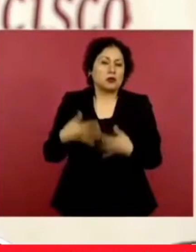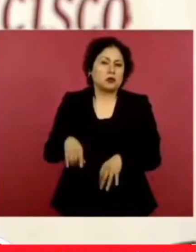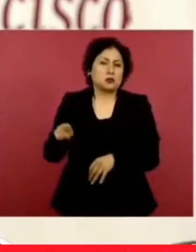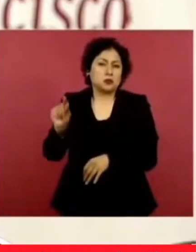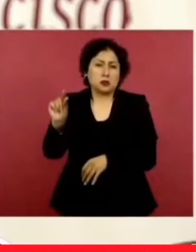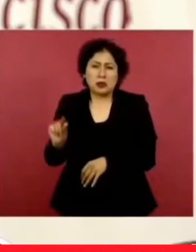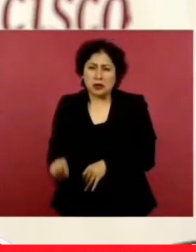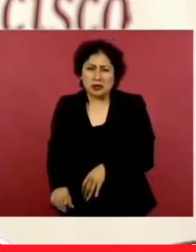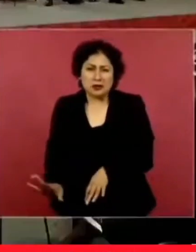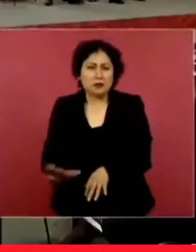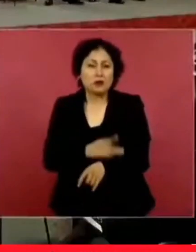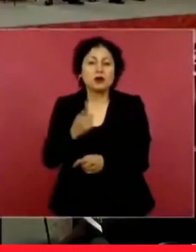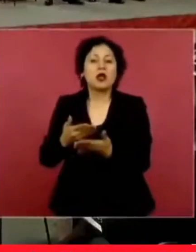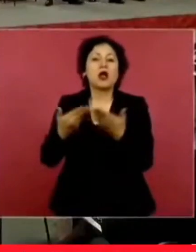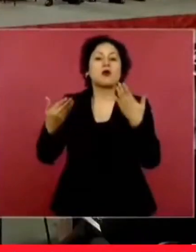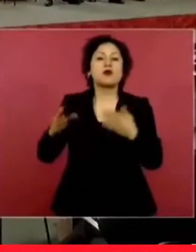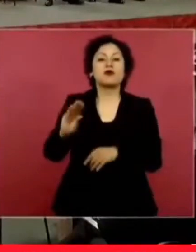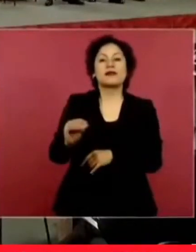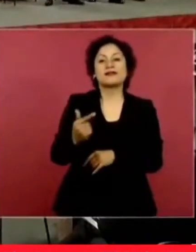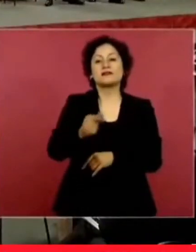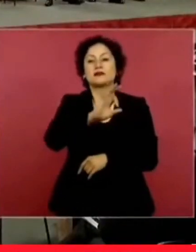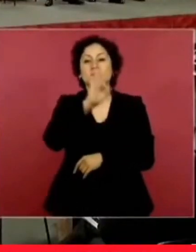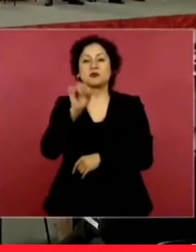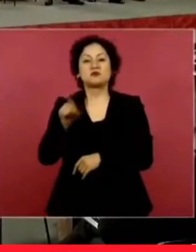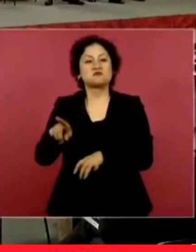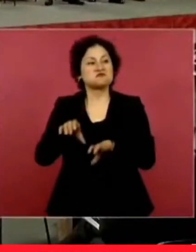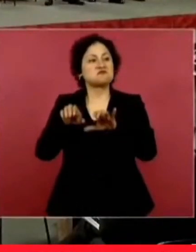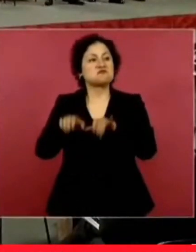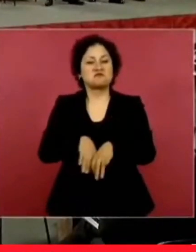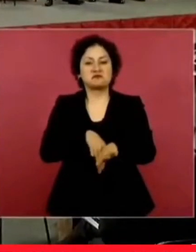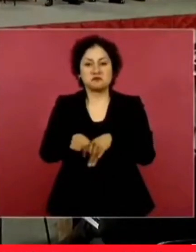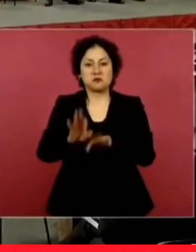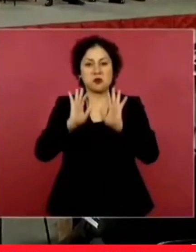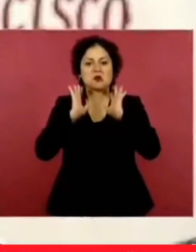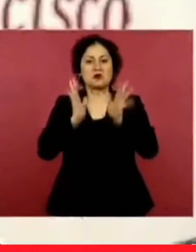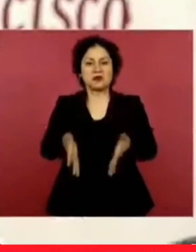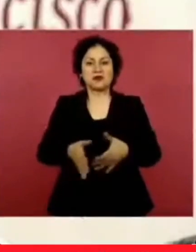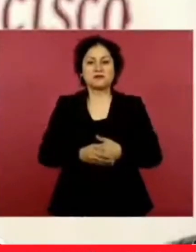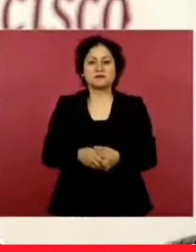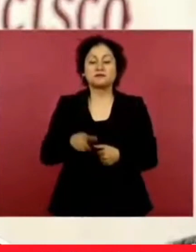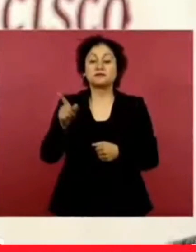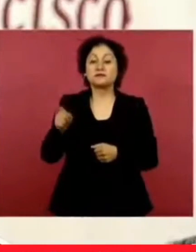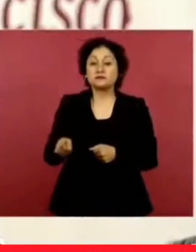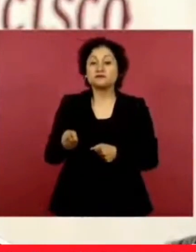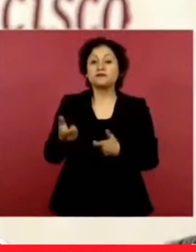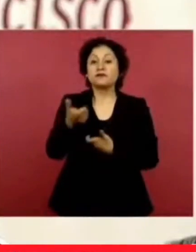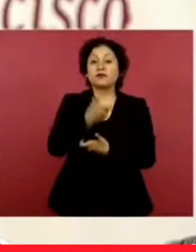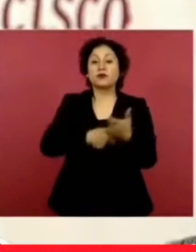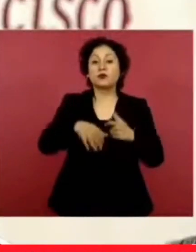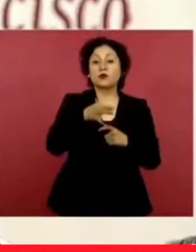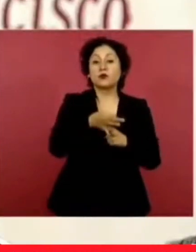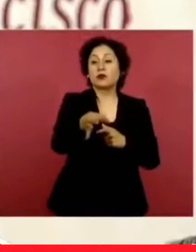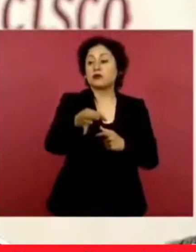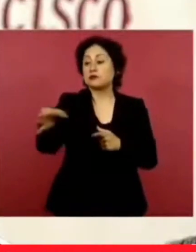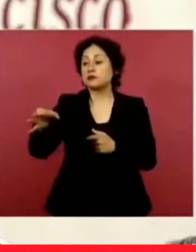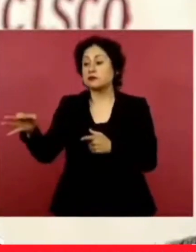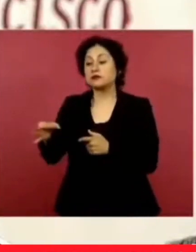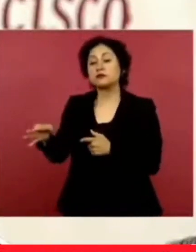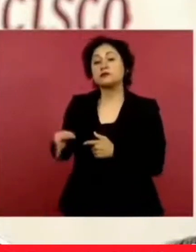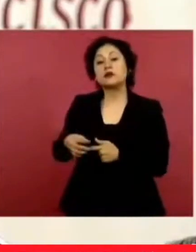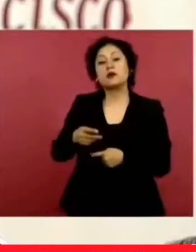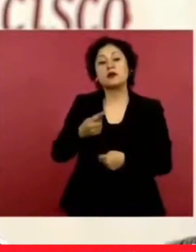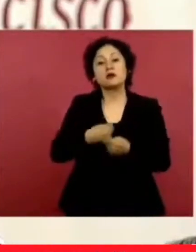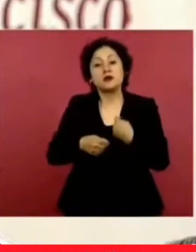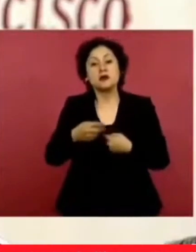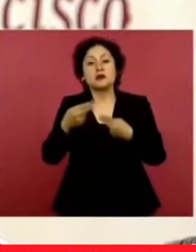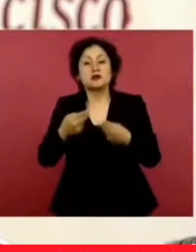con empleo. Diversifica la producción y economía de las comunidades locales. Mejora